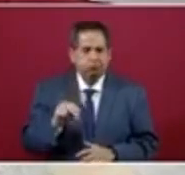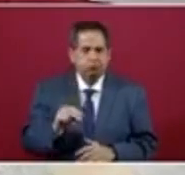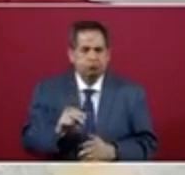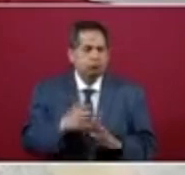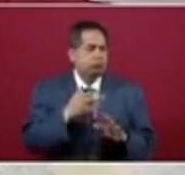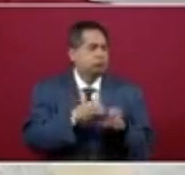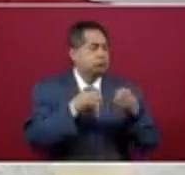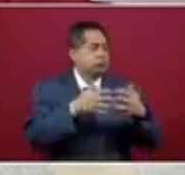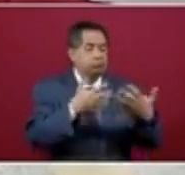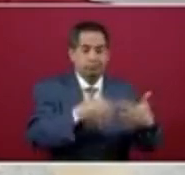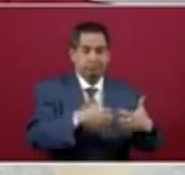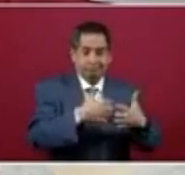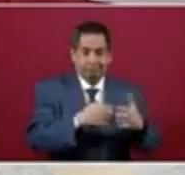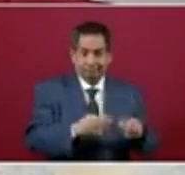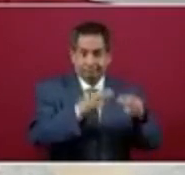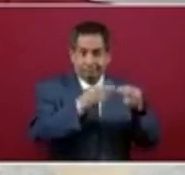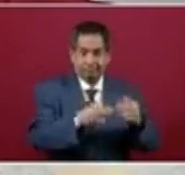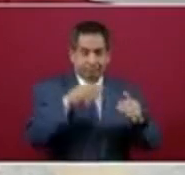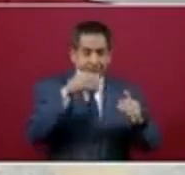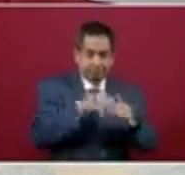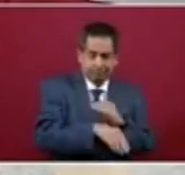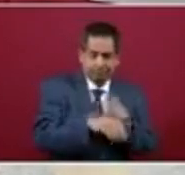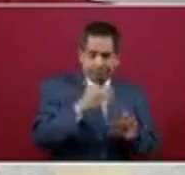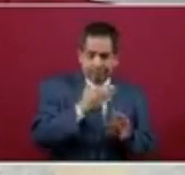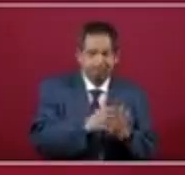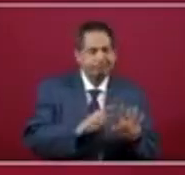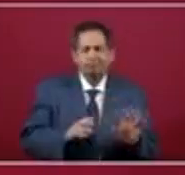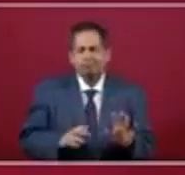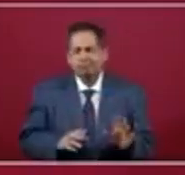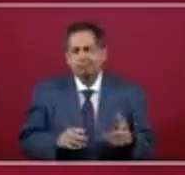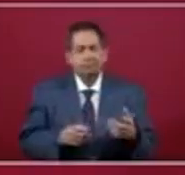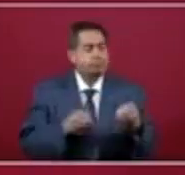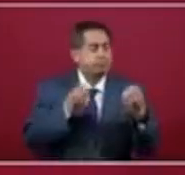afecten empresas, que se pierdan